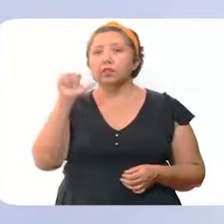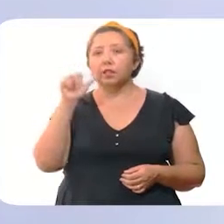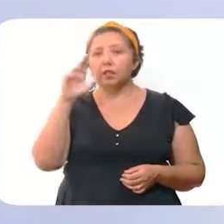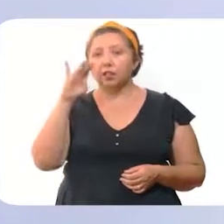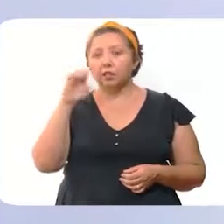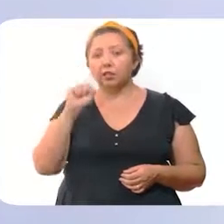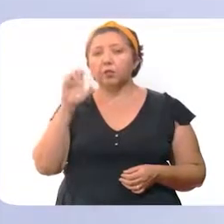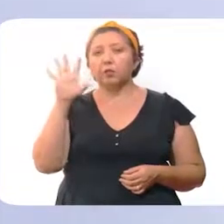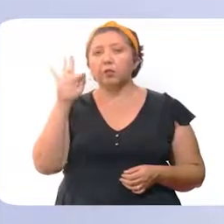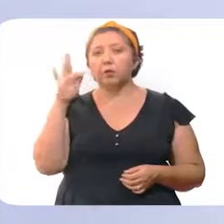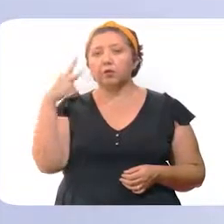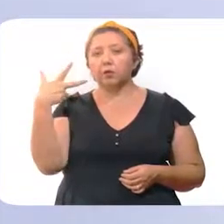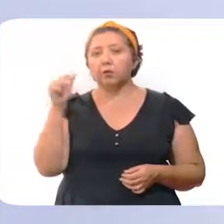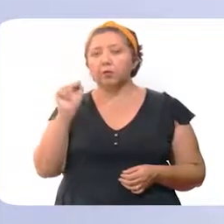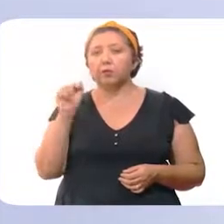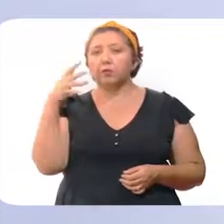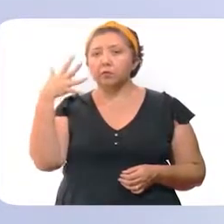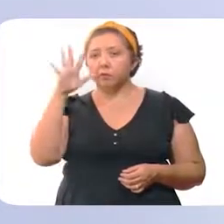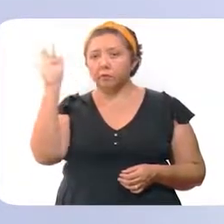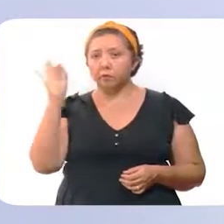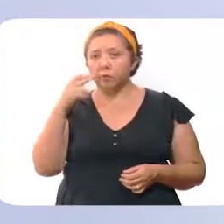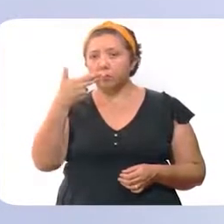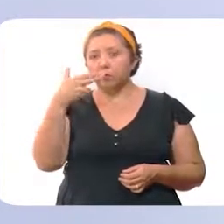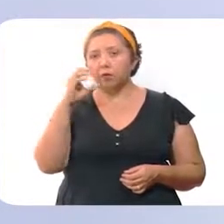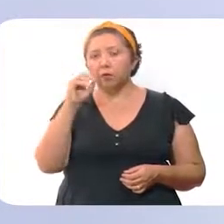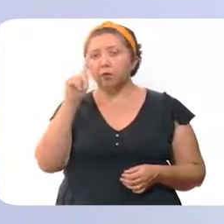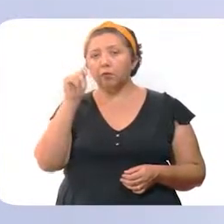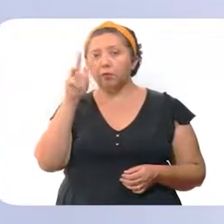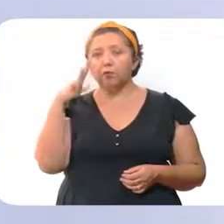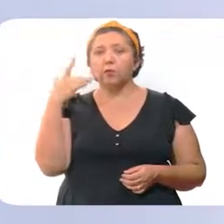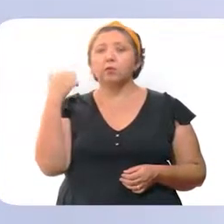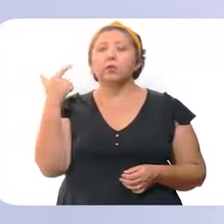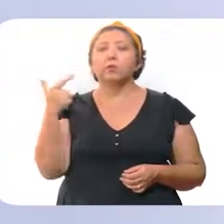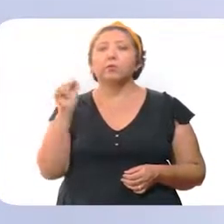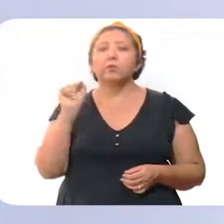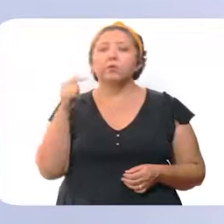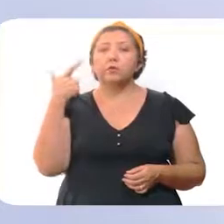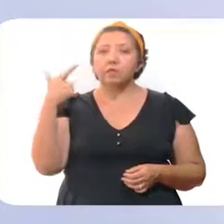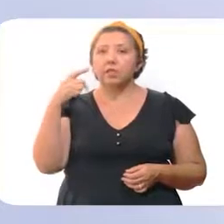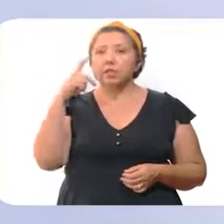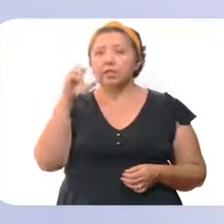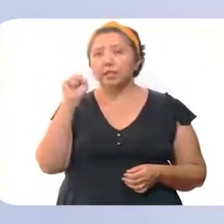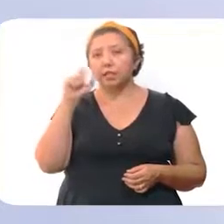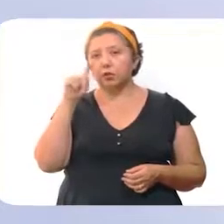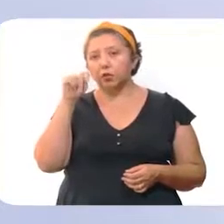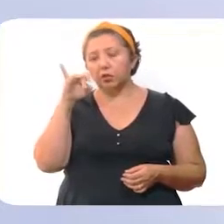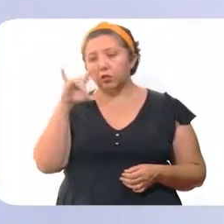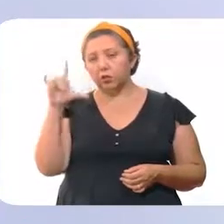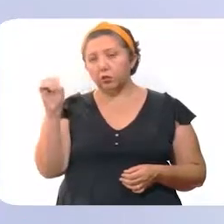Cacalchen 48.5%, Joctún 57.3%, Cenotillo